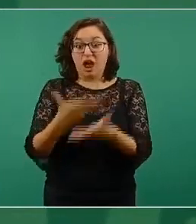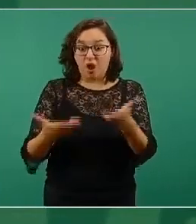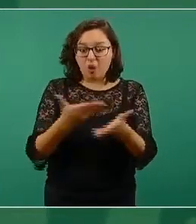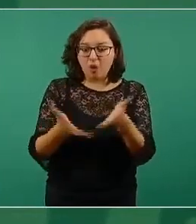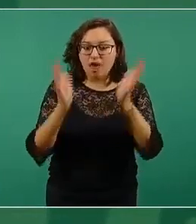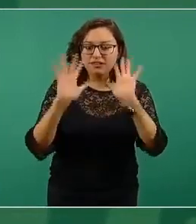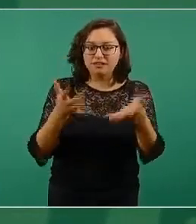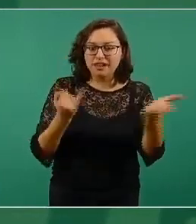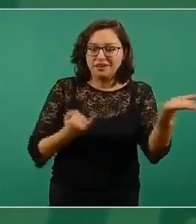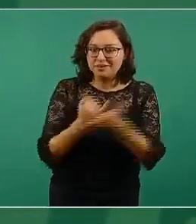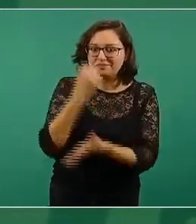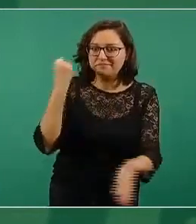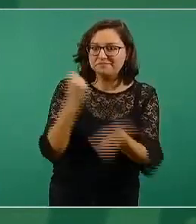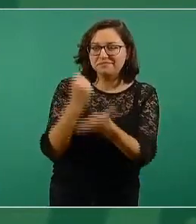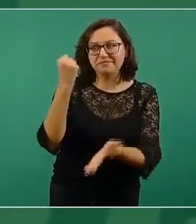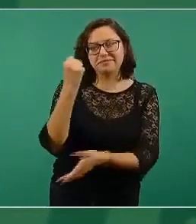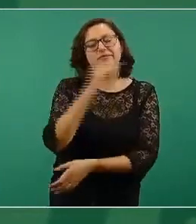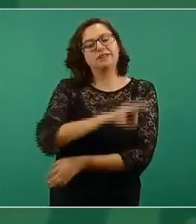los diputados por este logro.